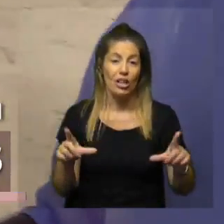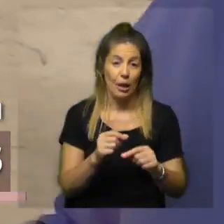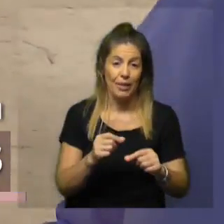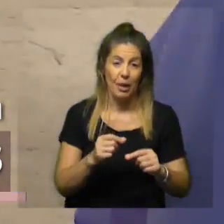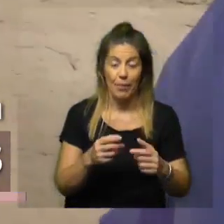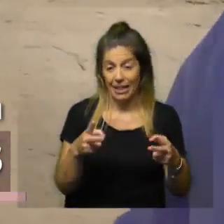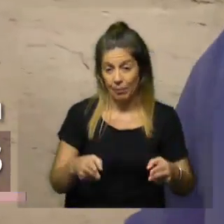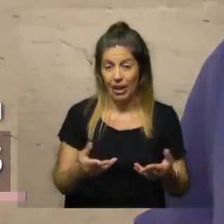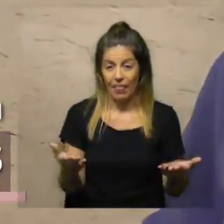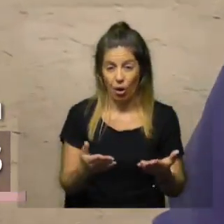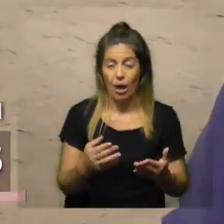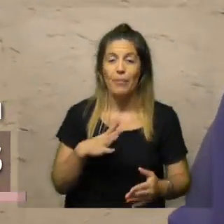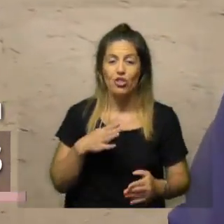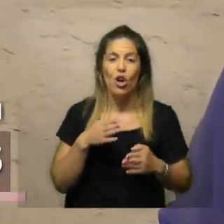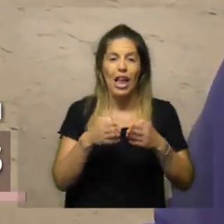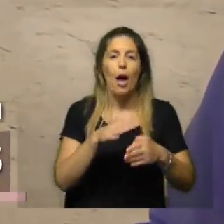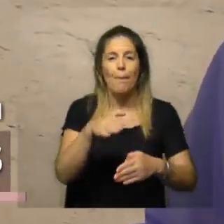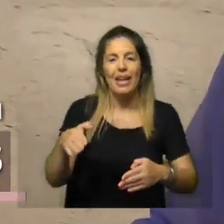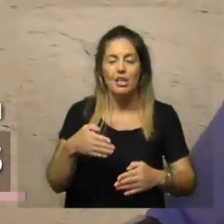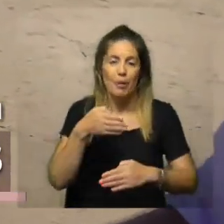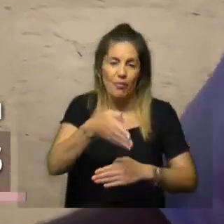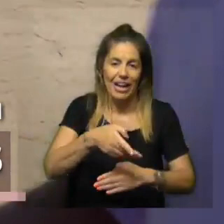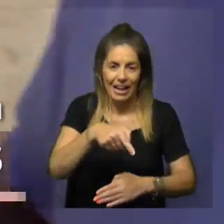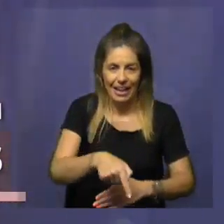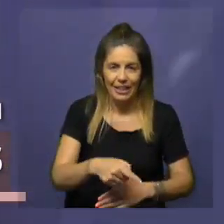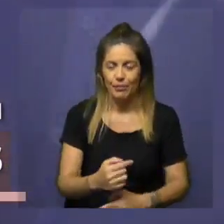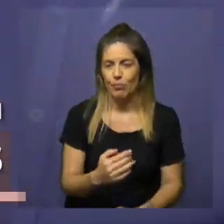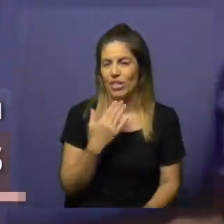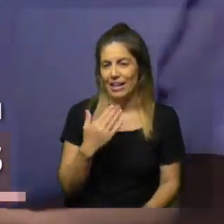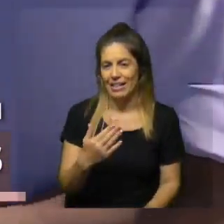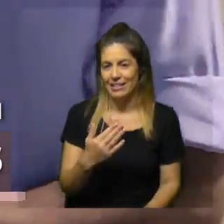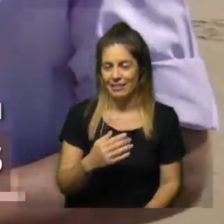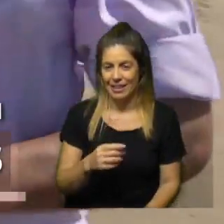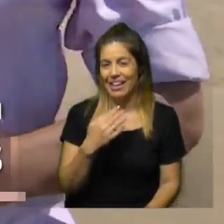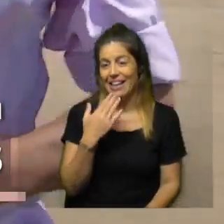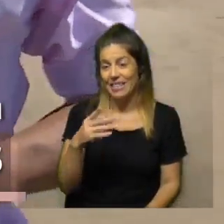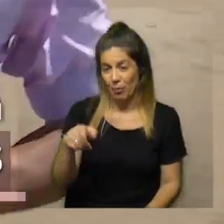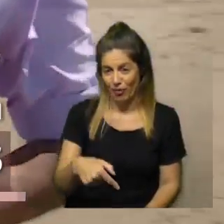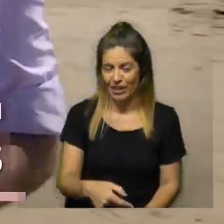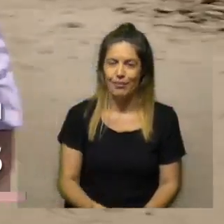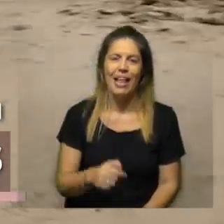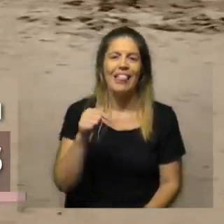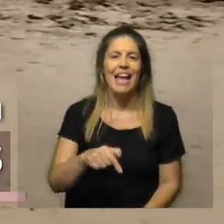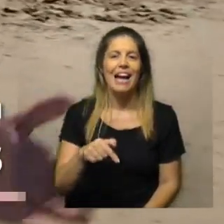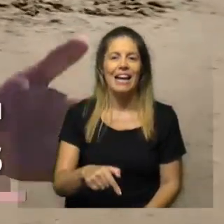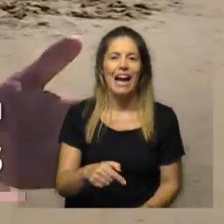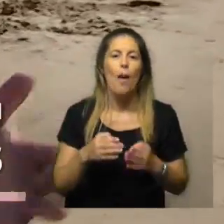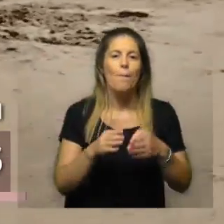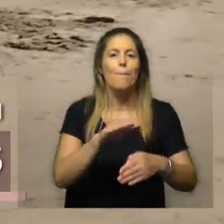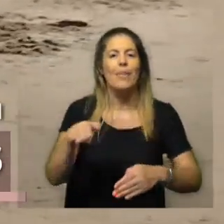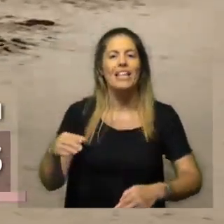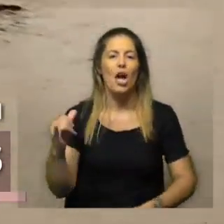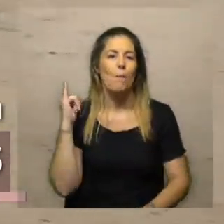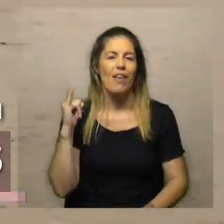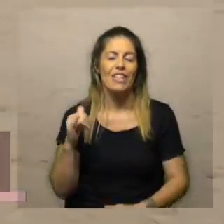Pero bueno, son las playas que tienen para poder bajar ahí. Muchísimas gracias. Por favor, a las órdenes. Gracias por venir. Bien, y desde aquí, desde la Playa Malvin, la invitación